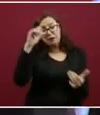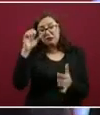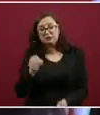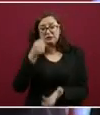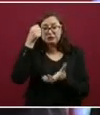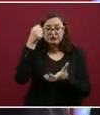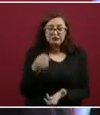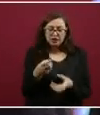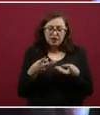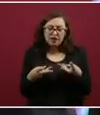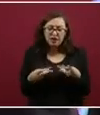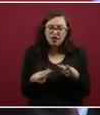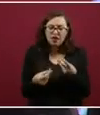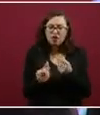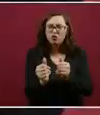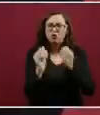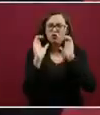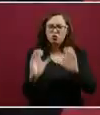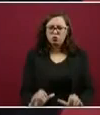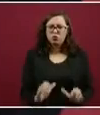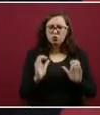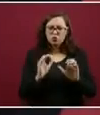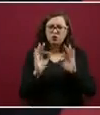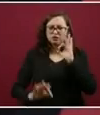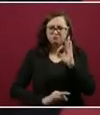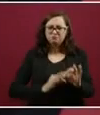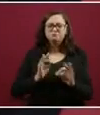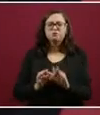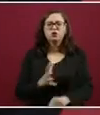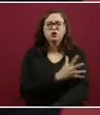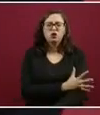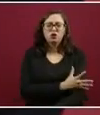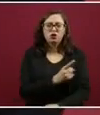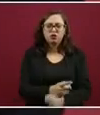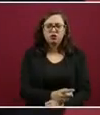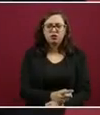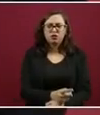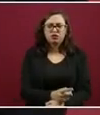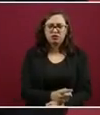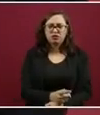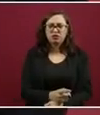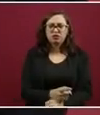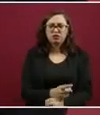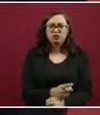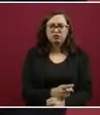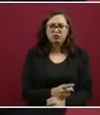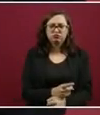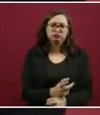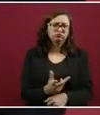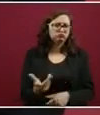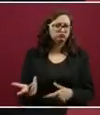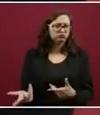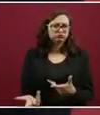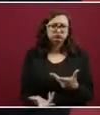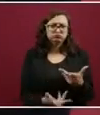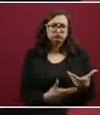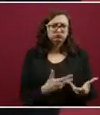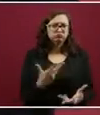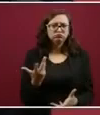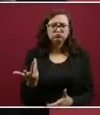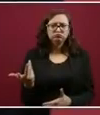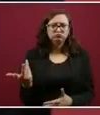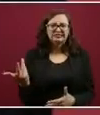es gastarlos de manera eficiente, honrada y sin ningún el